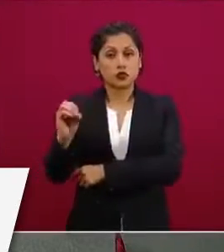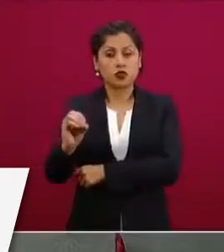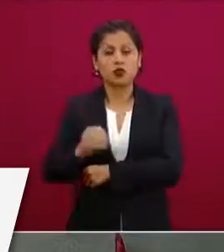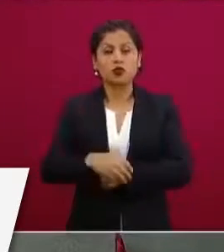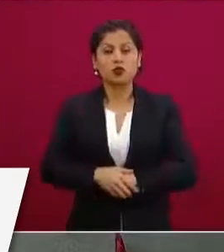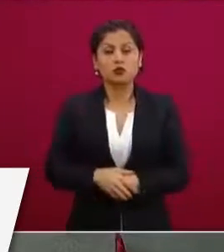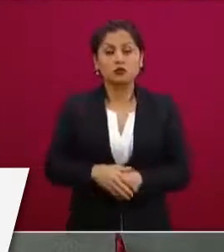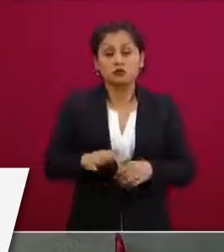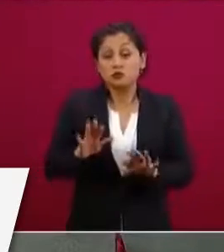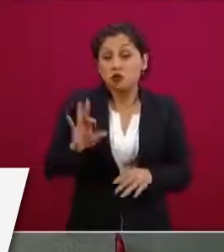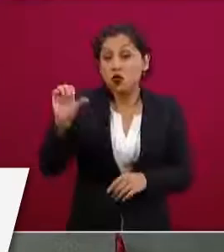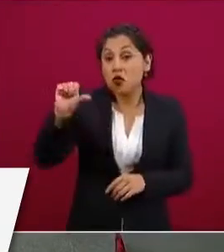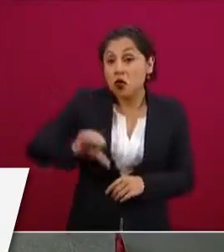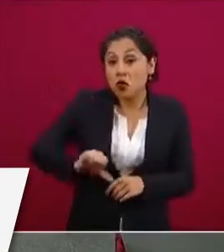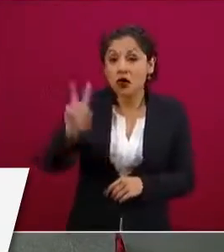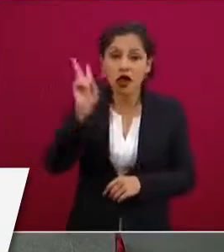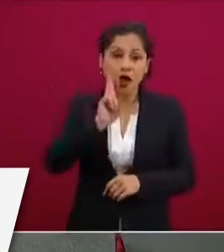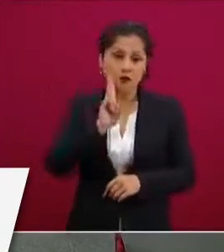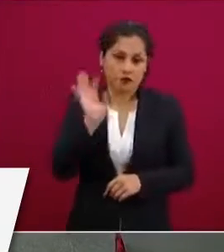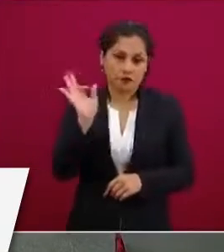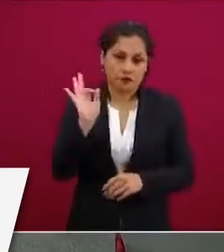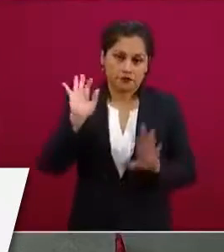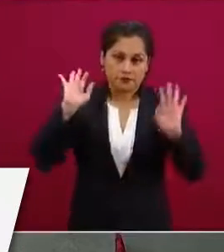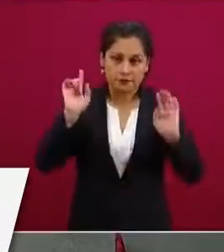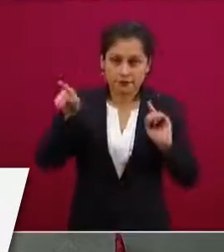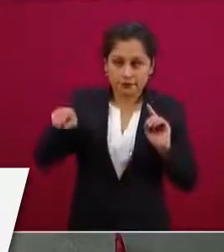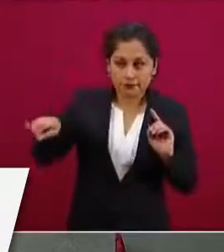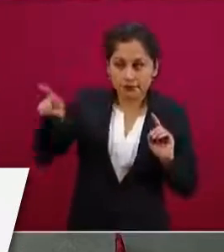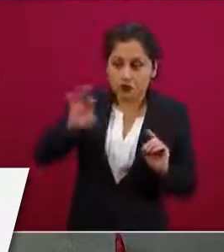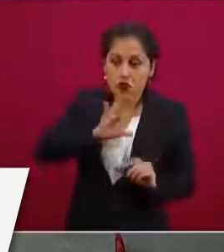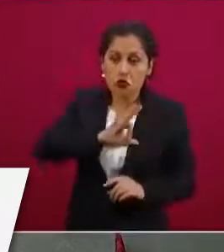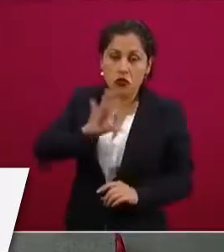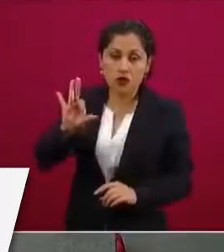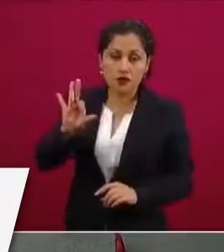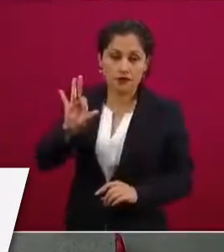puede ser hoy mismo, si están preparados,